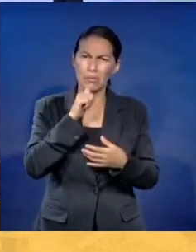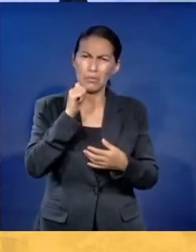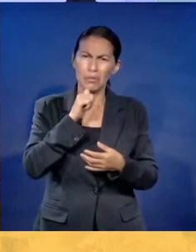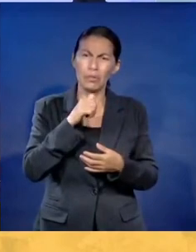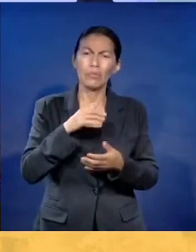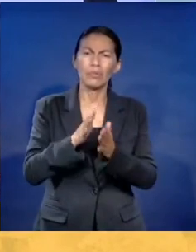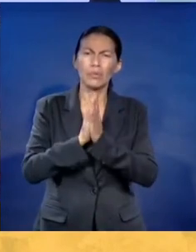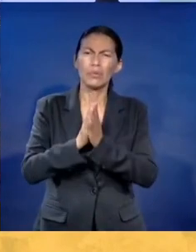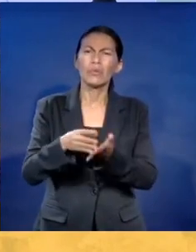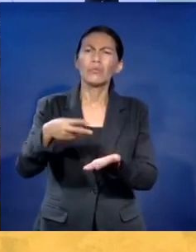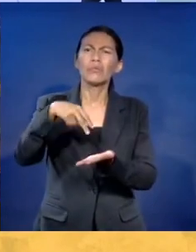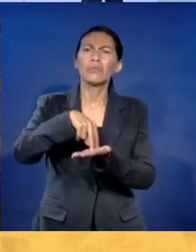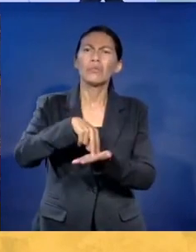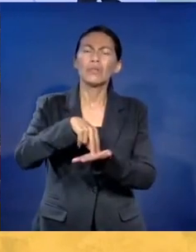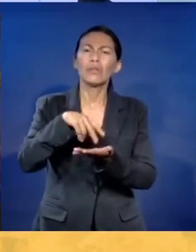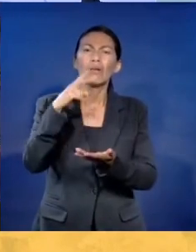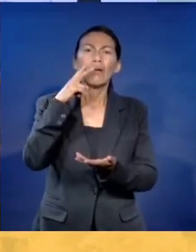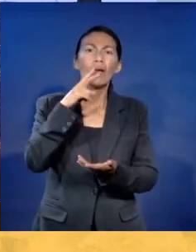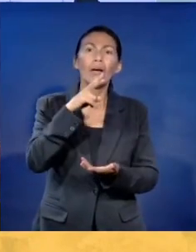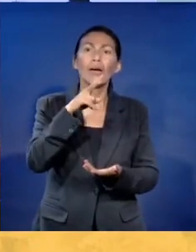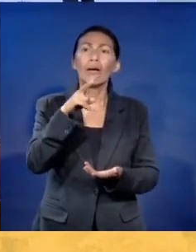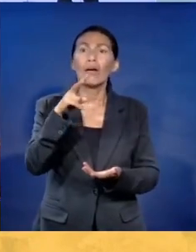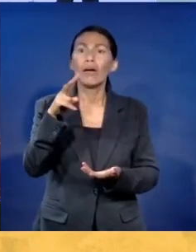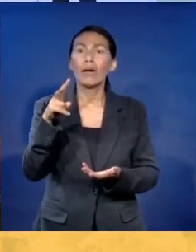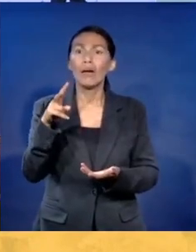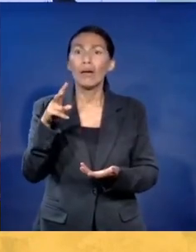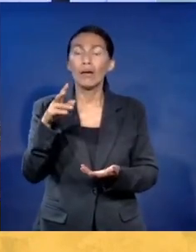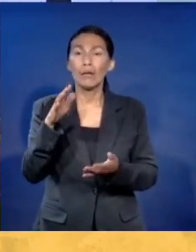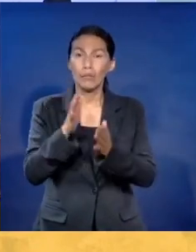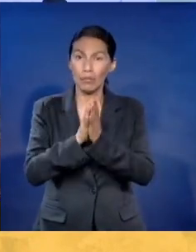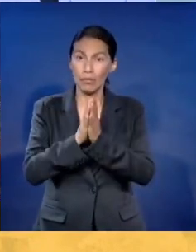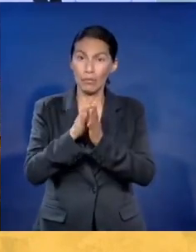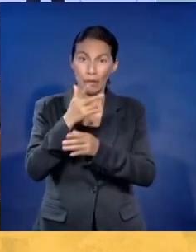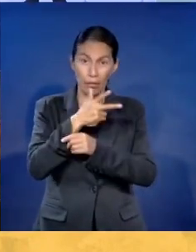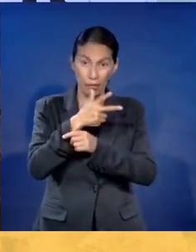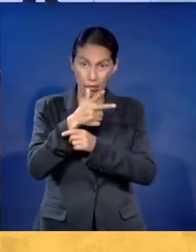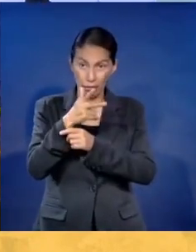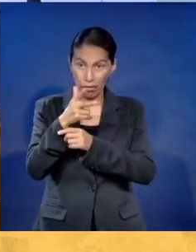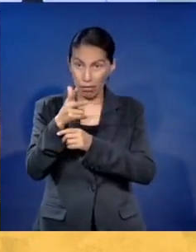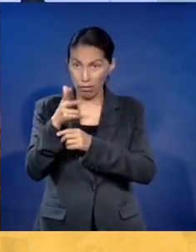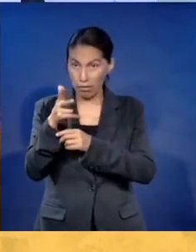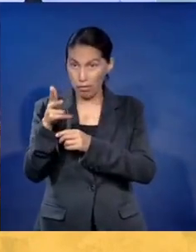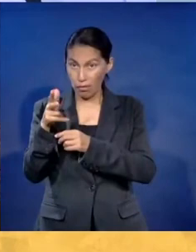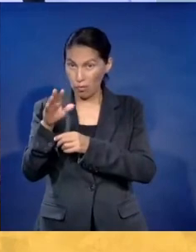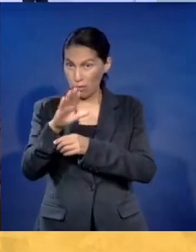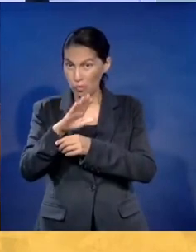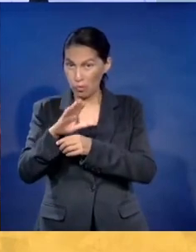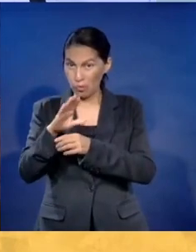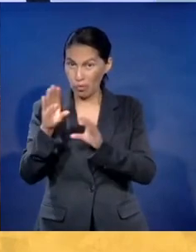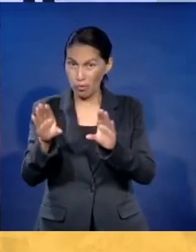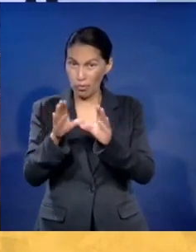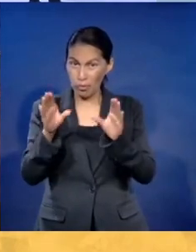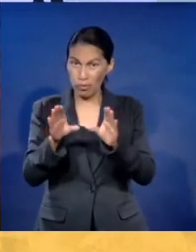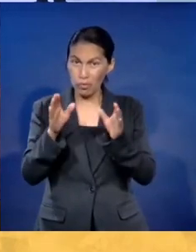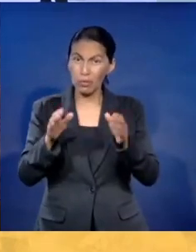rápido Rápido Pónganse en pie Póngase en pie no sé si la cámara los pueda enfocar por favor todos los que comportan